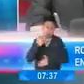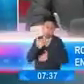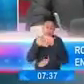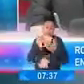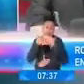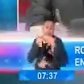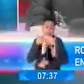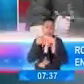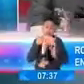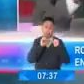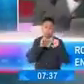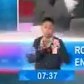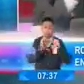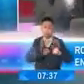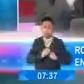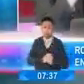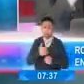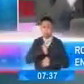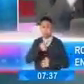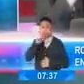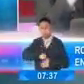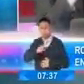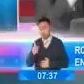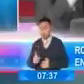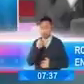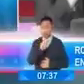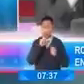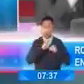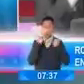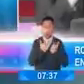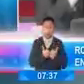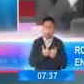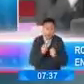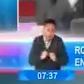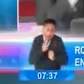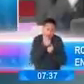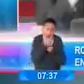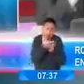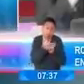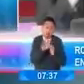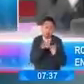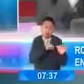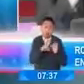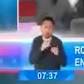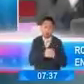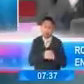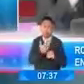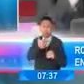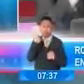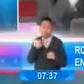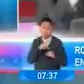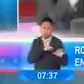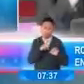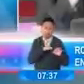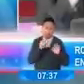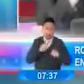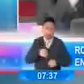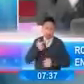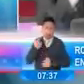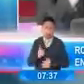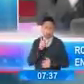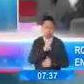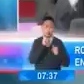trámite viene, tendré que comparecer a la Asamblea, daré mis explicaciones como lo he hecho en otras ocasiones. He comparecido